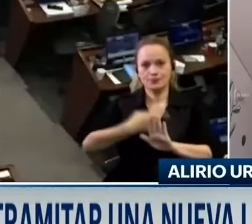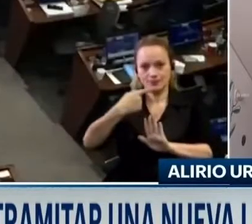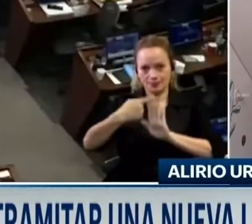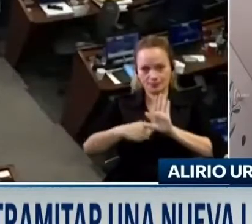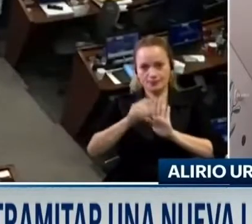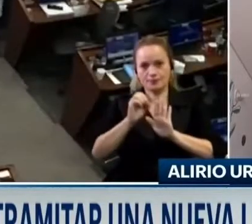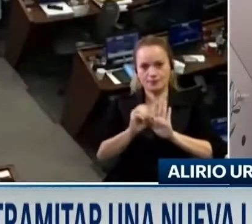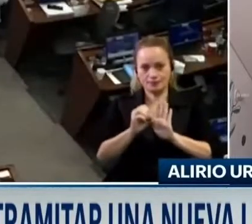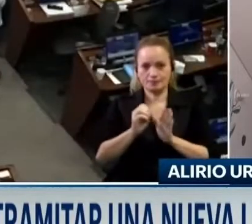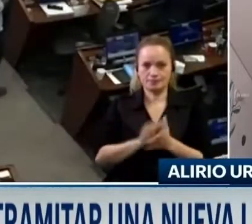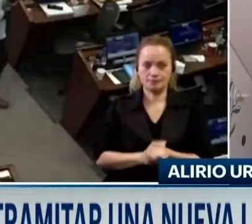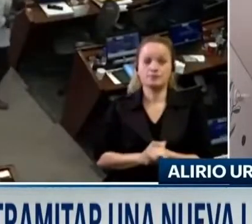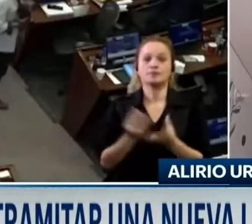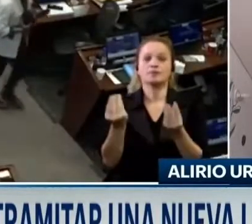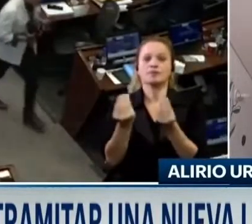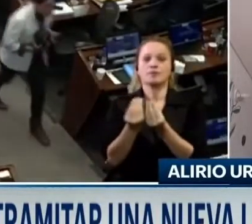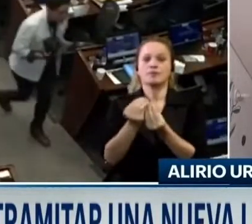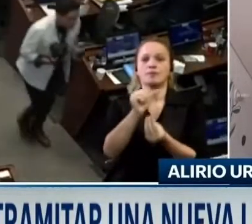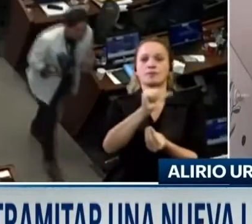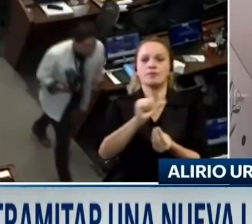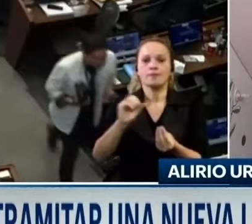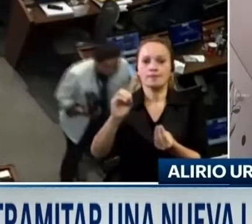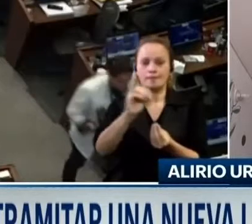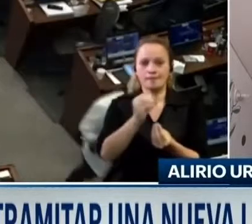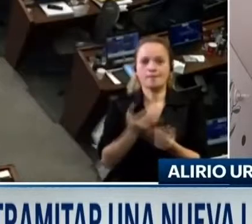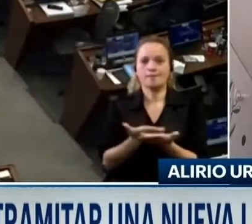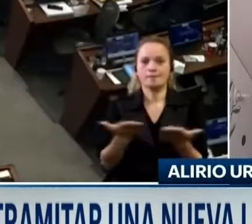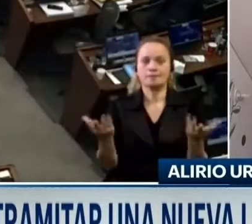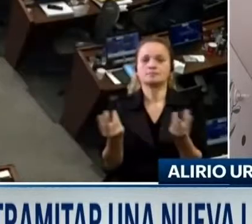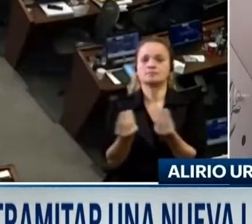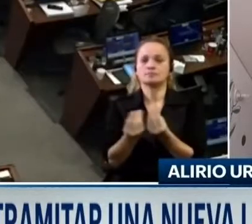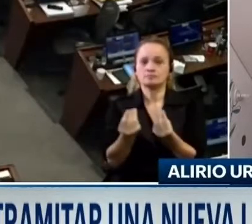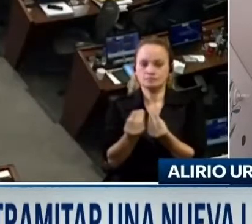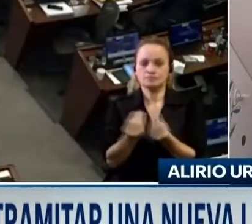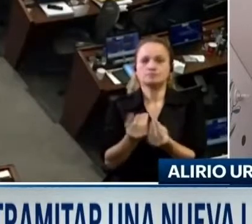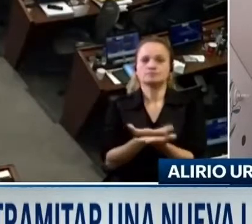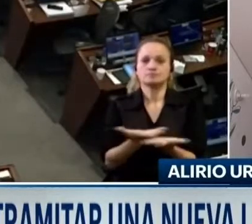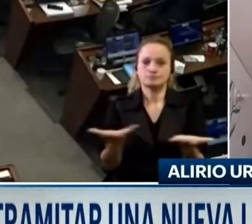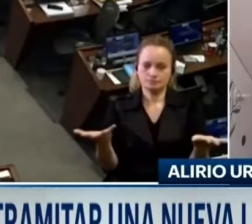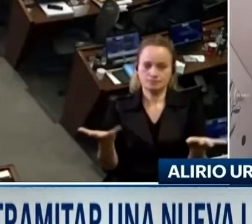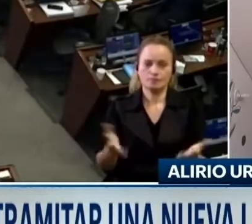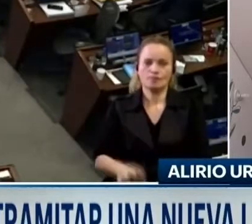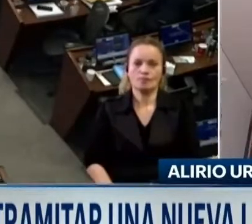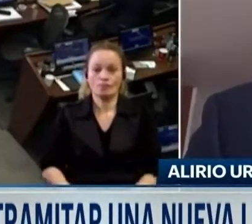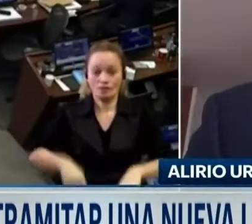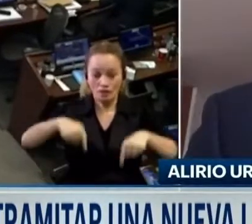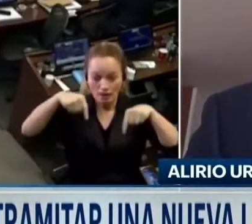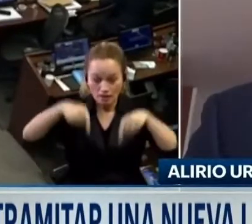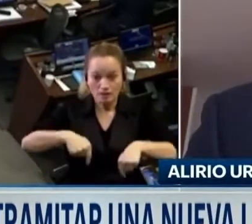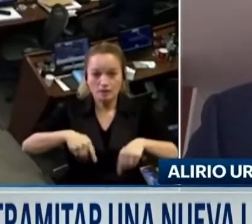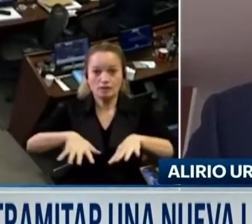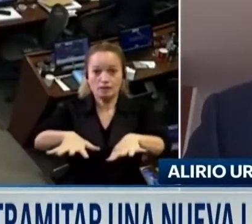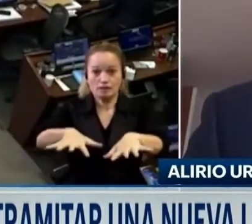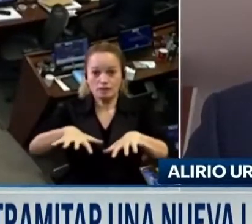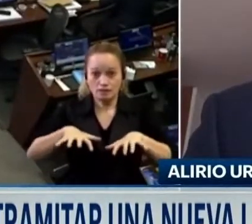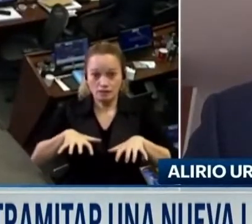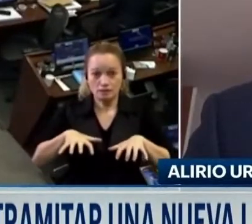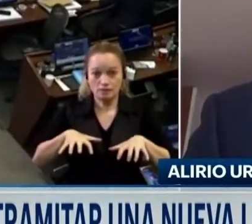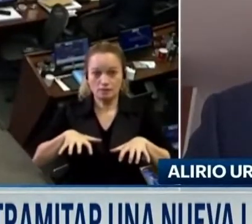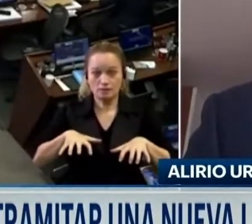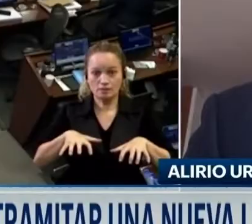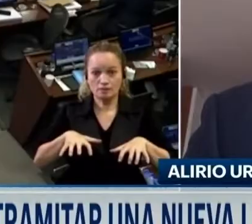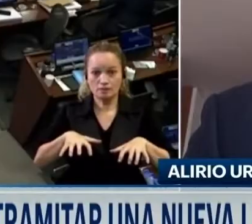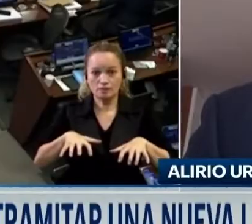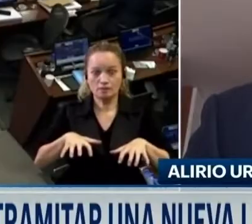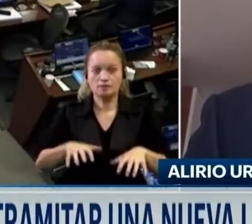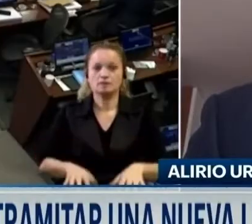dos tipos de actores armados los actores de naturaleza política como el eln y los actores que llaman